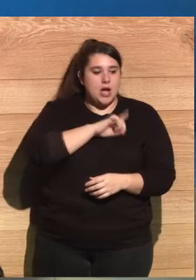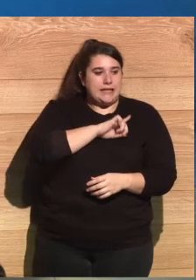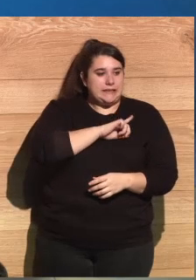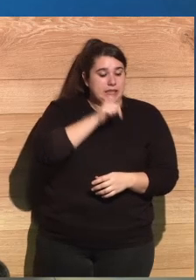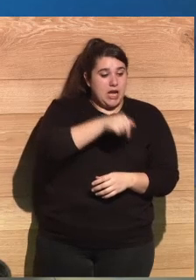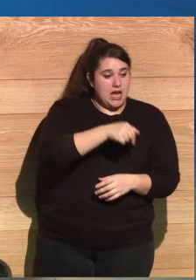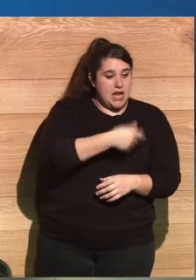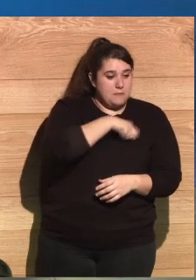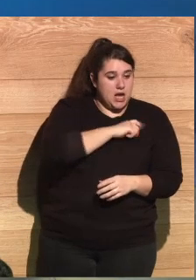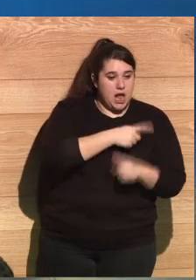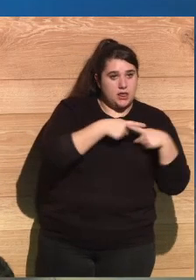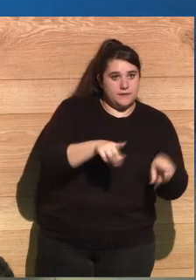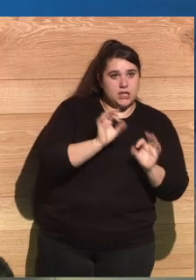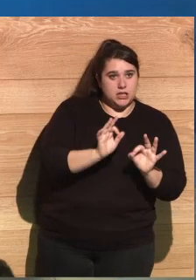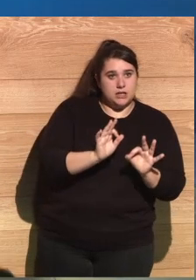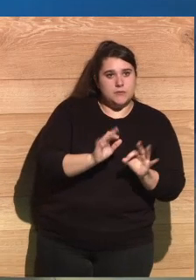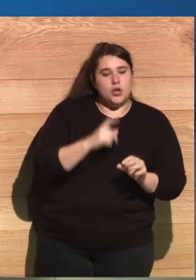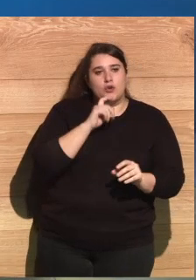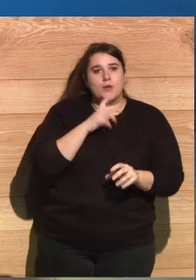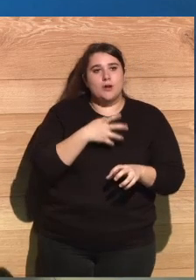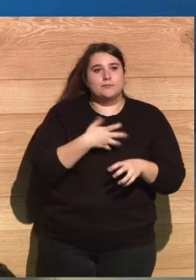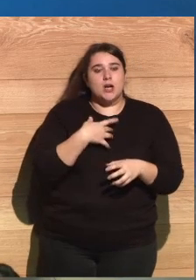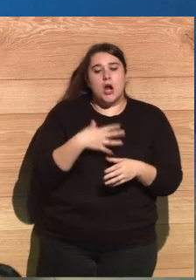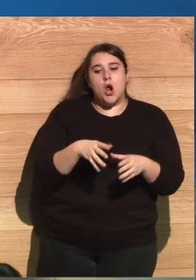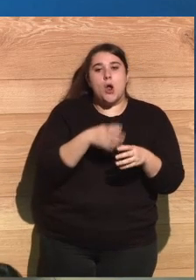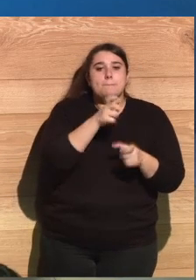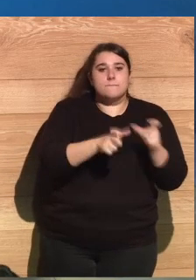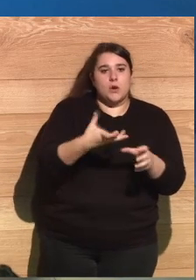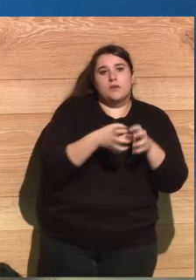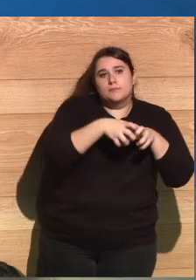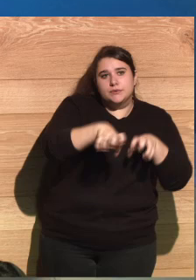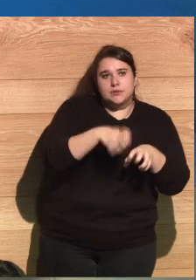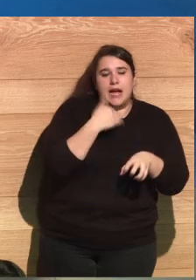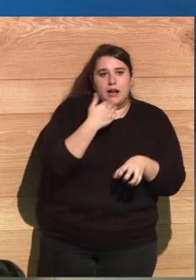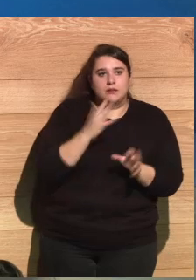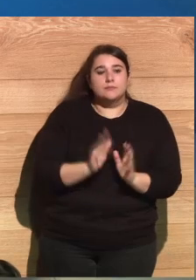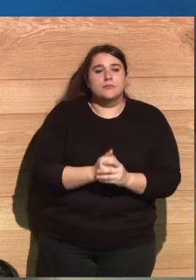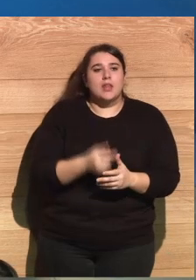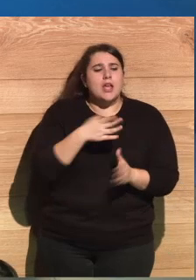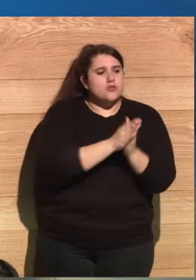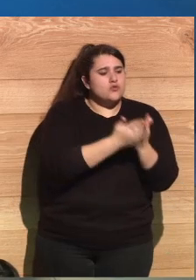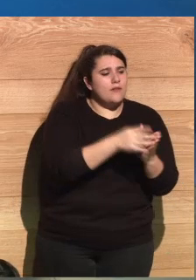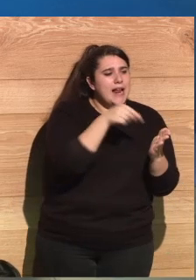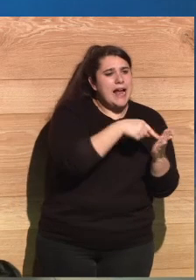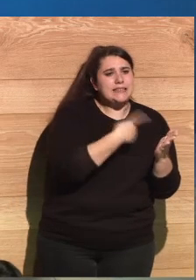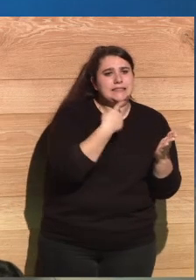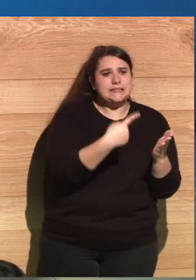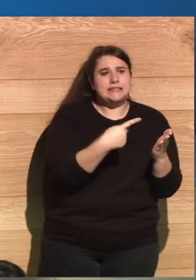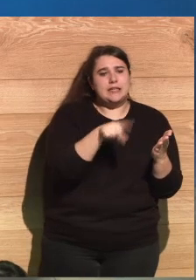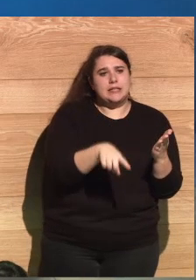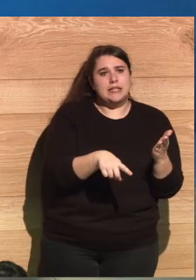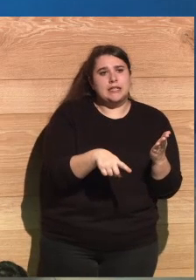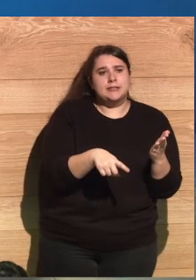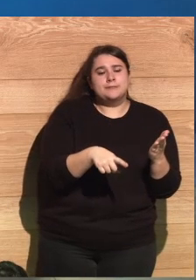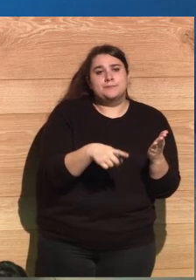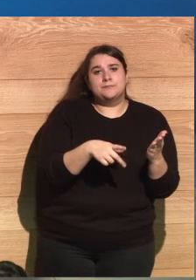es diferente, pero también está un poco separada de la población. Pero en tu novela tiene una presencia y sobre todo a mí me parece que un aspecto muy interesante de tu novela